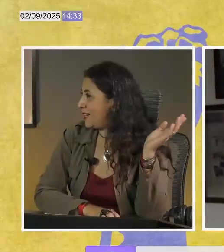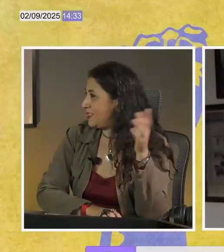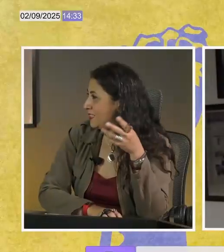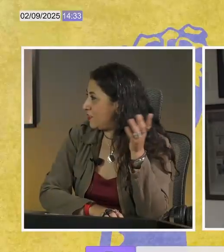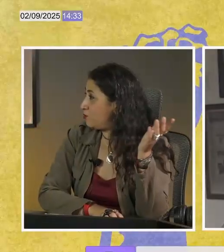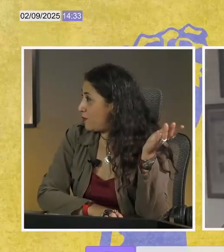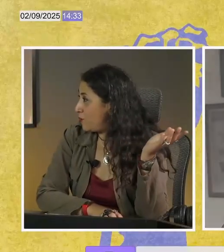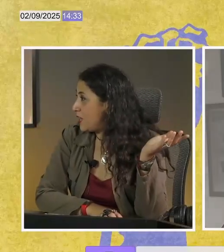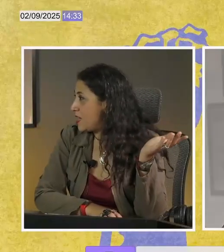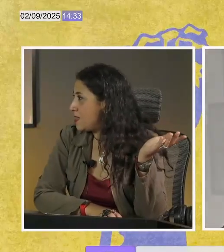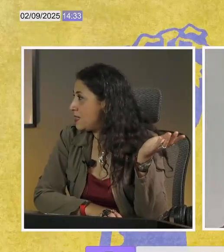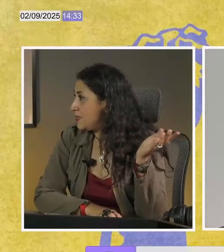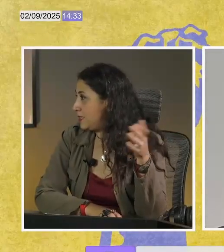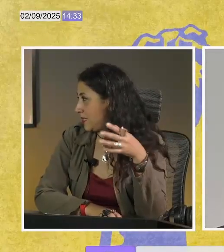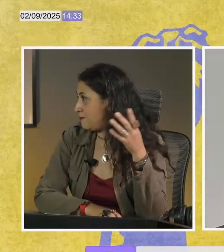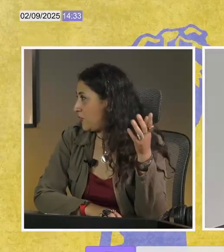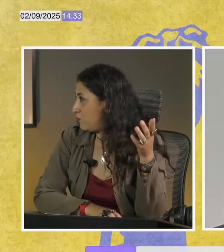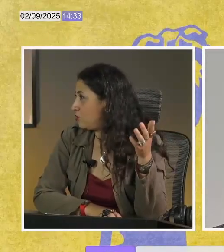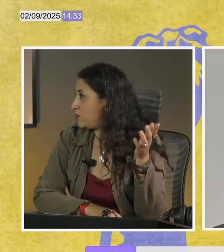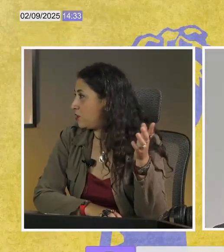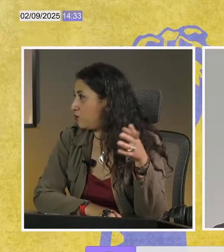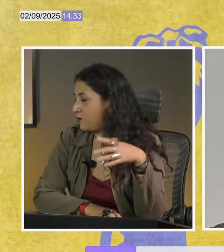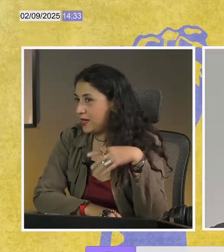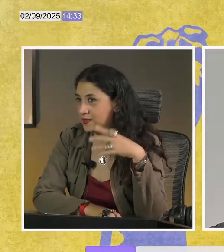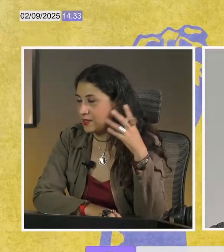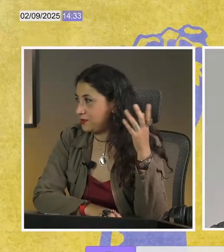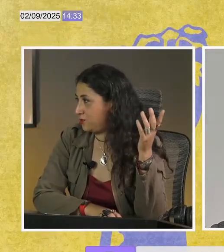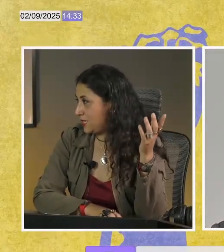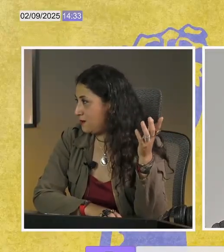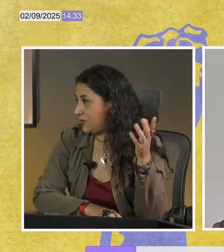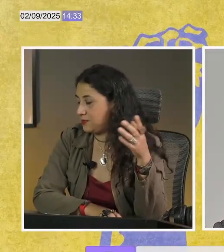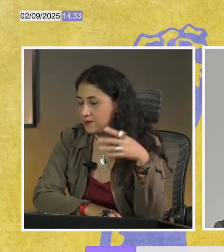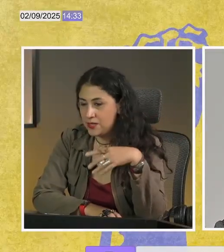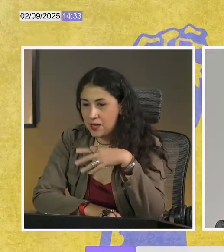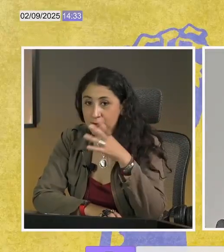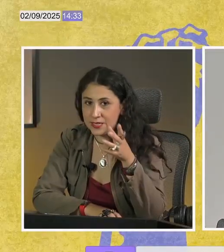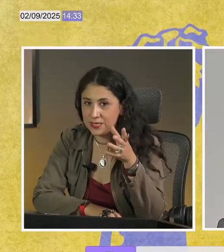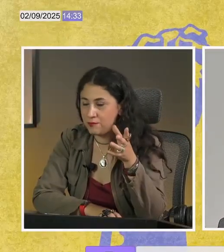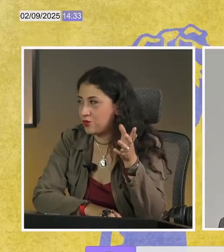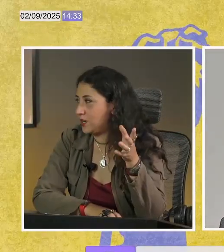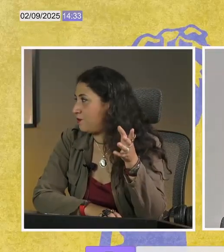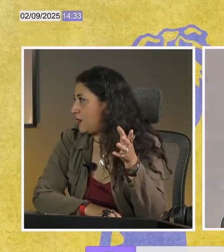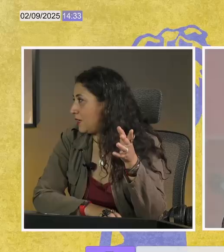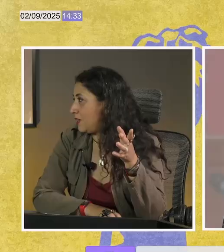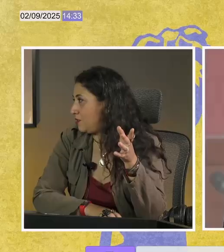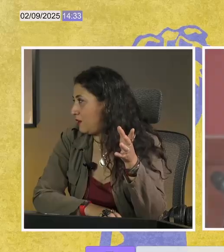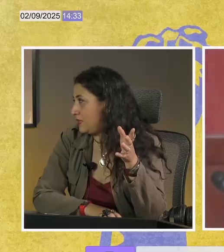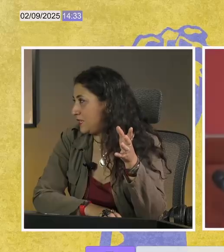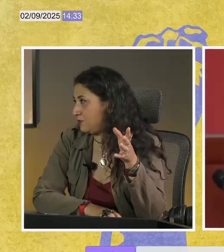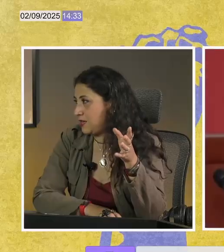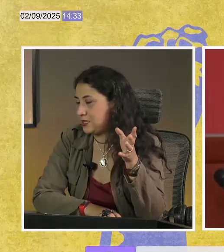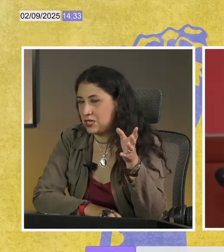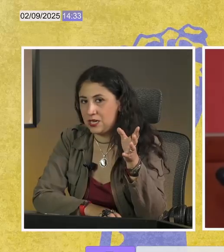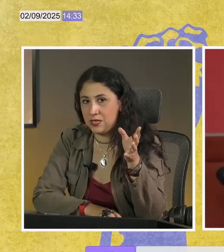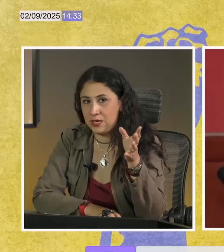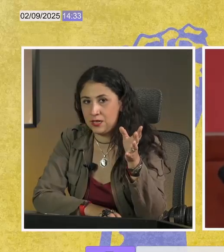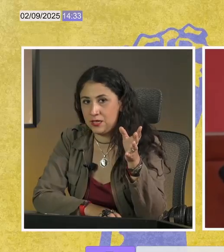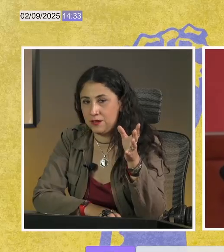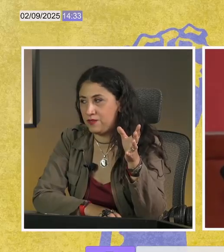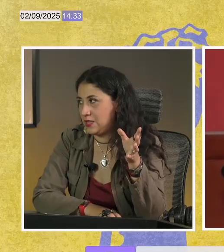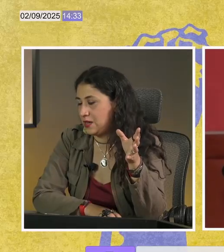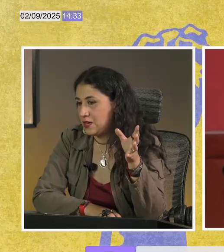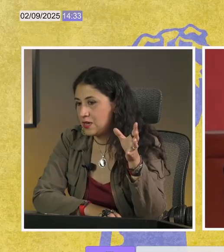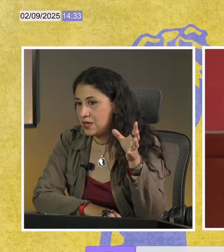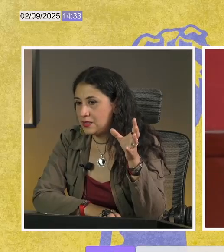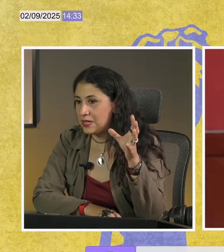proponga una candidatura por allá, si también conoce Cuba y tanto sabe, ¿no? Además, esta mujer que fue la que quitó la estatua del Che y